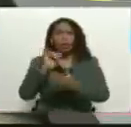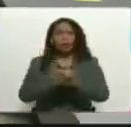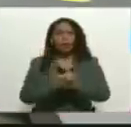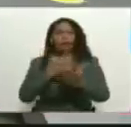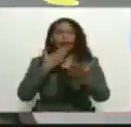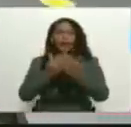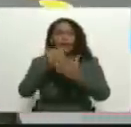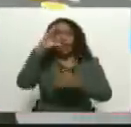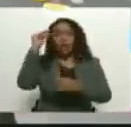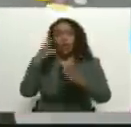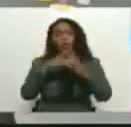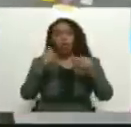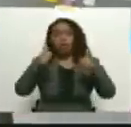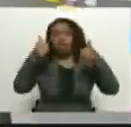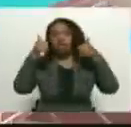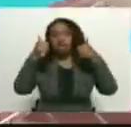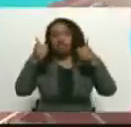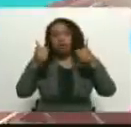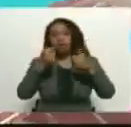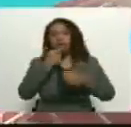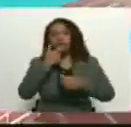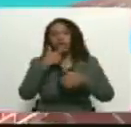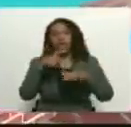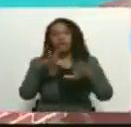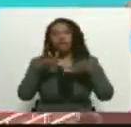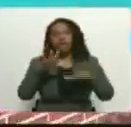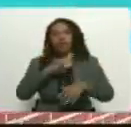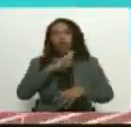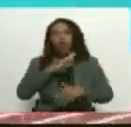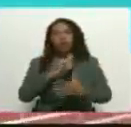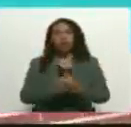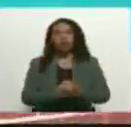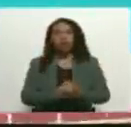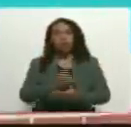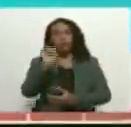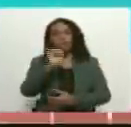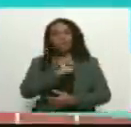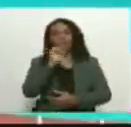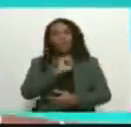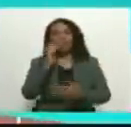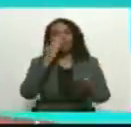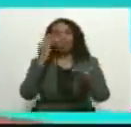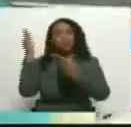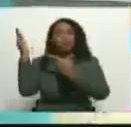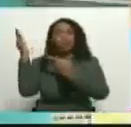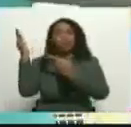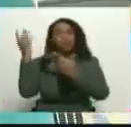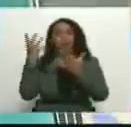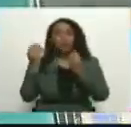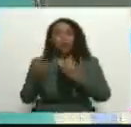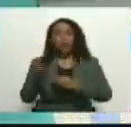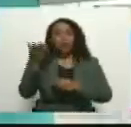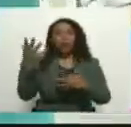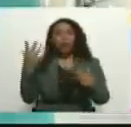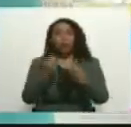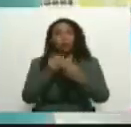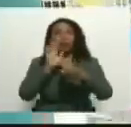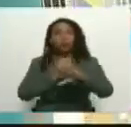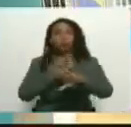todo salió bien y está bien bonito. Así es, mire, presidente, importante. Un dato